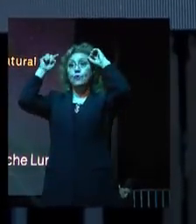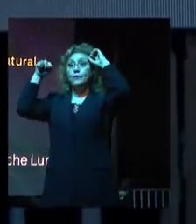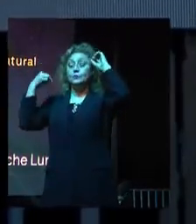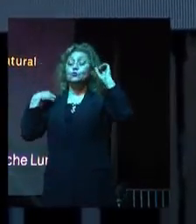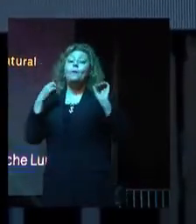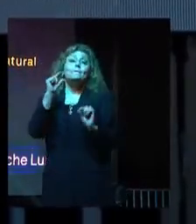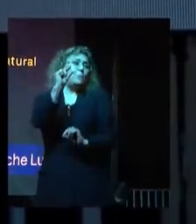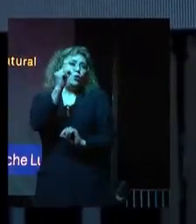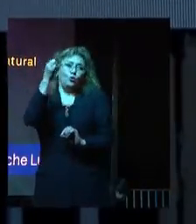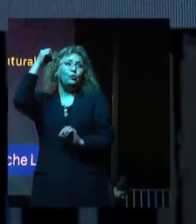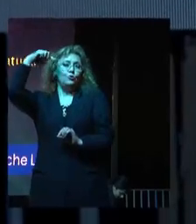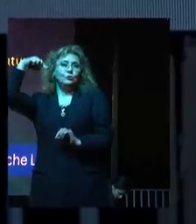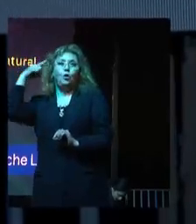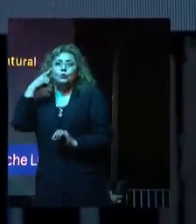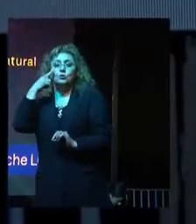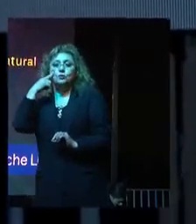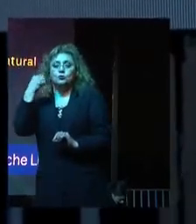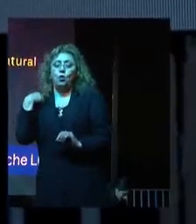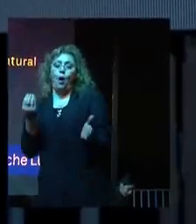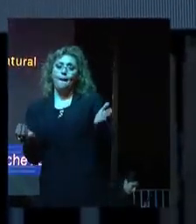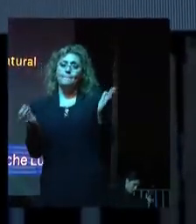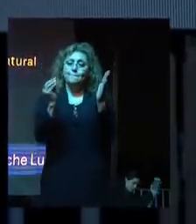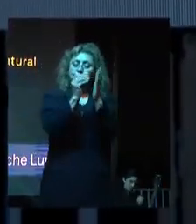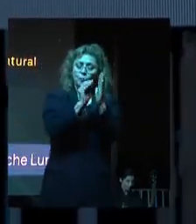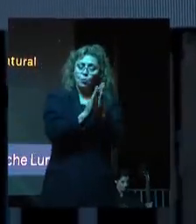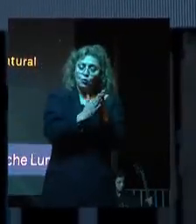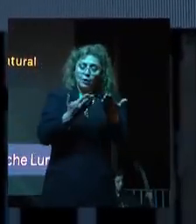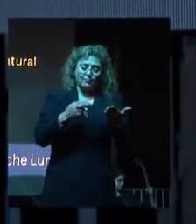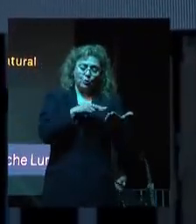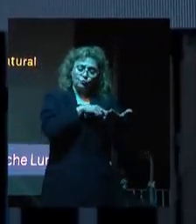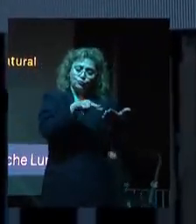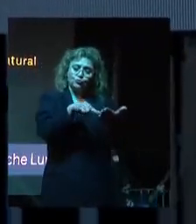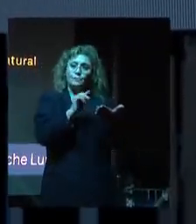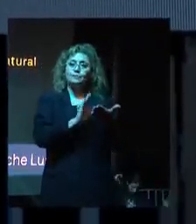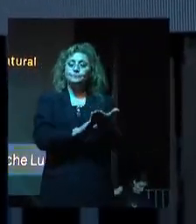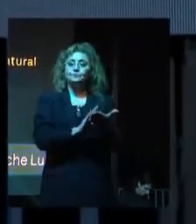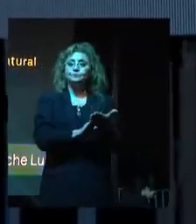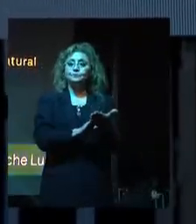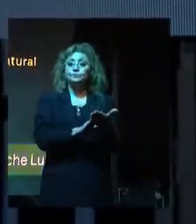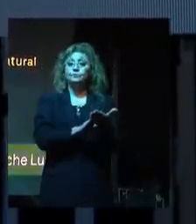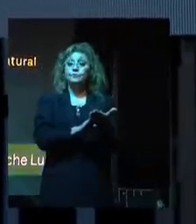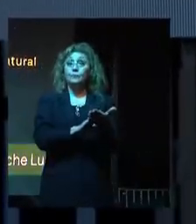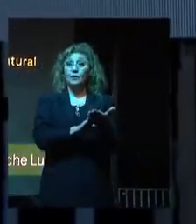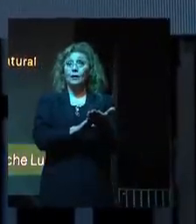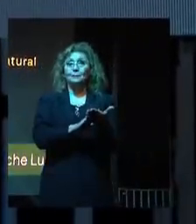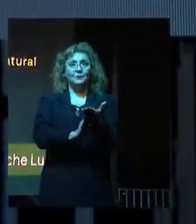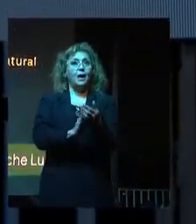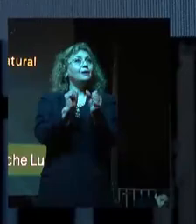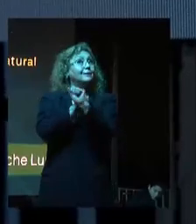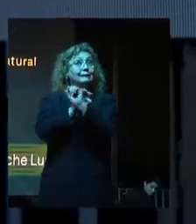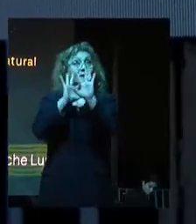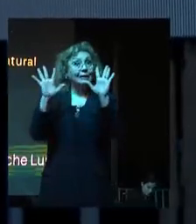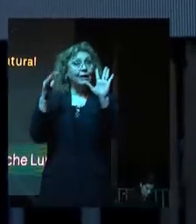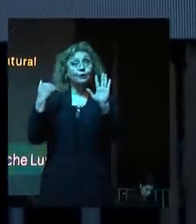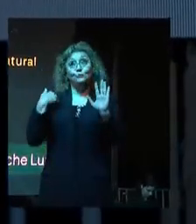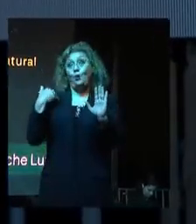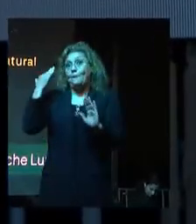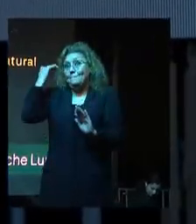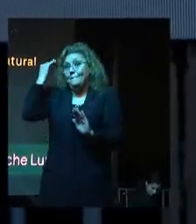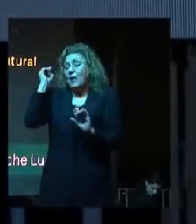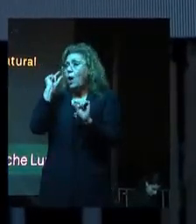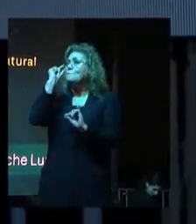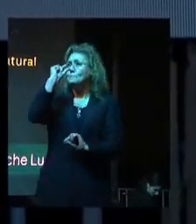eso, que lo poco que sé lo puse en el libro este de la luna, pero dejando bien claro que casi no tengo idea de lo